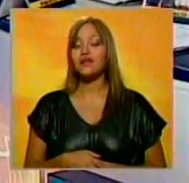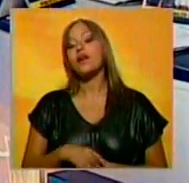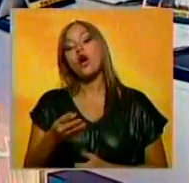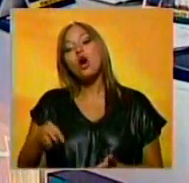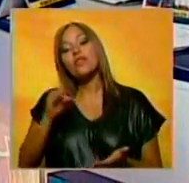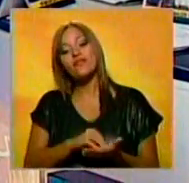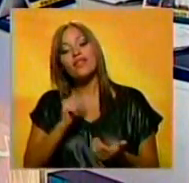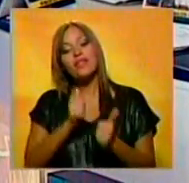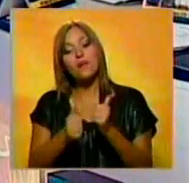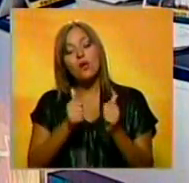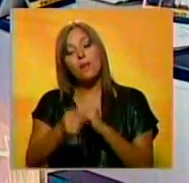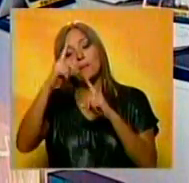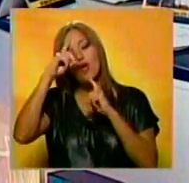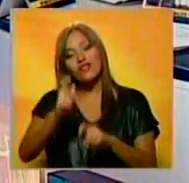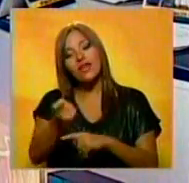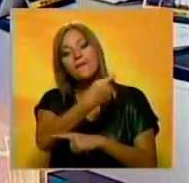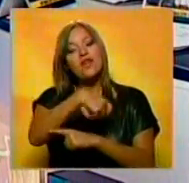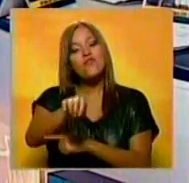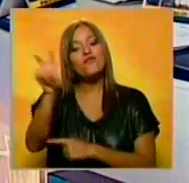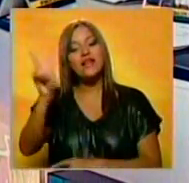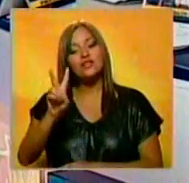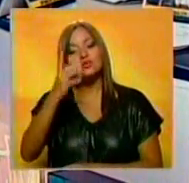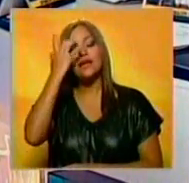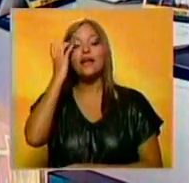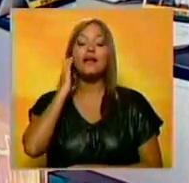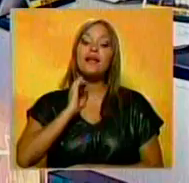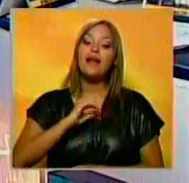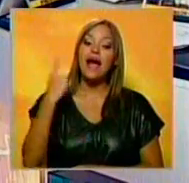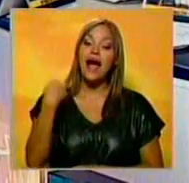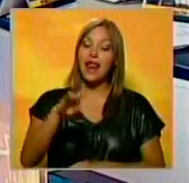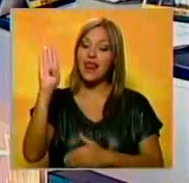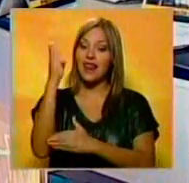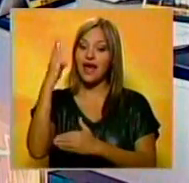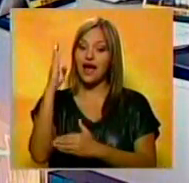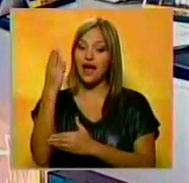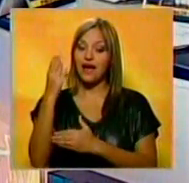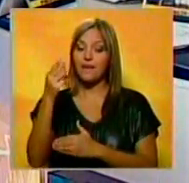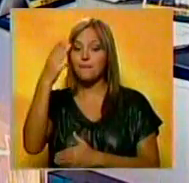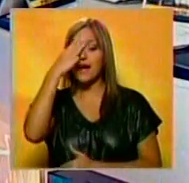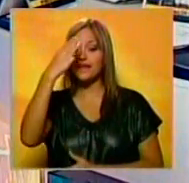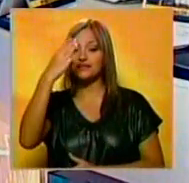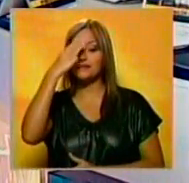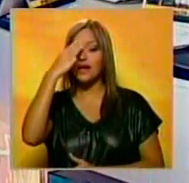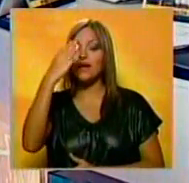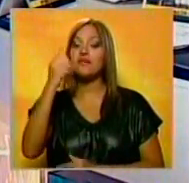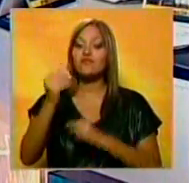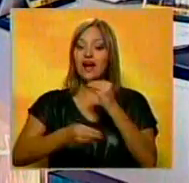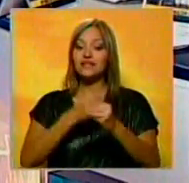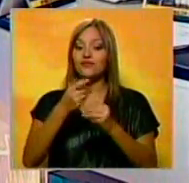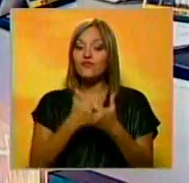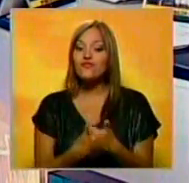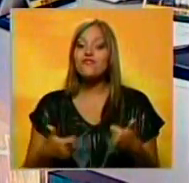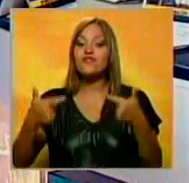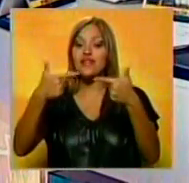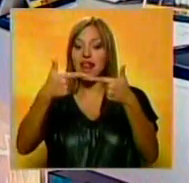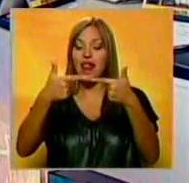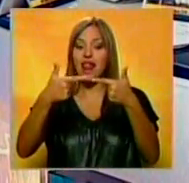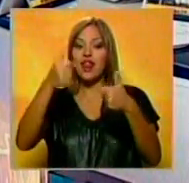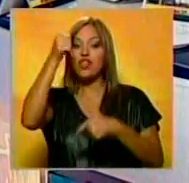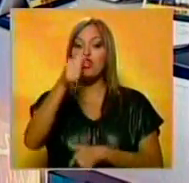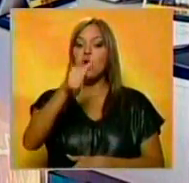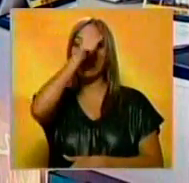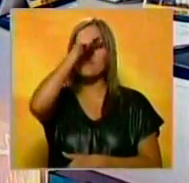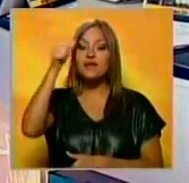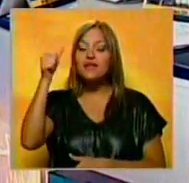Vamos a retomar los deportes con el béisbol profesional venezolano porque Cardenales de Lara y Navegantes del Magallanes disputarán la gran final. Este domingo la victoria